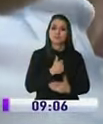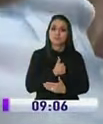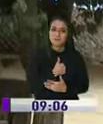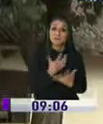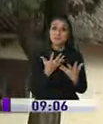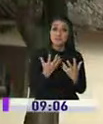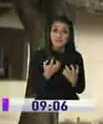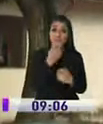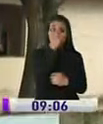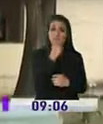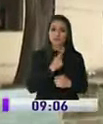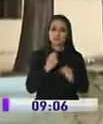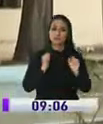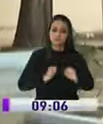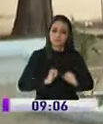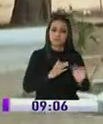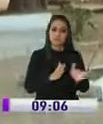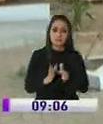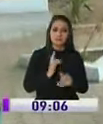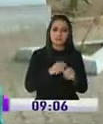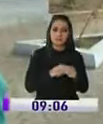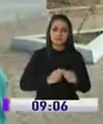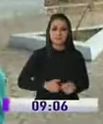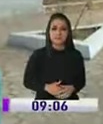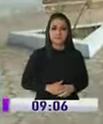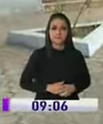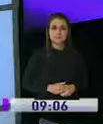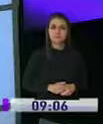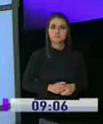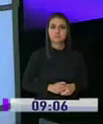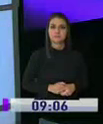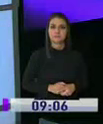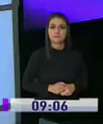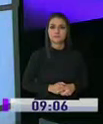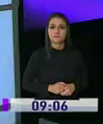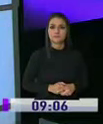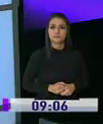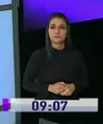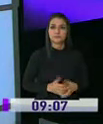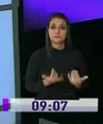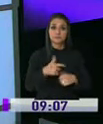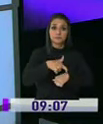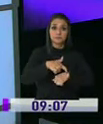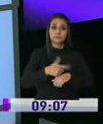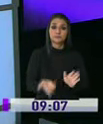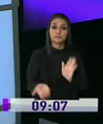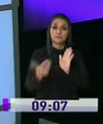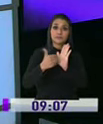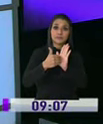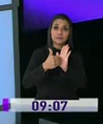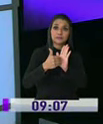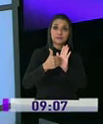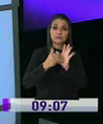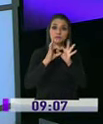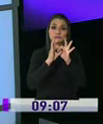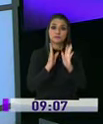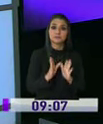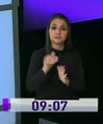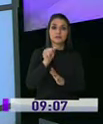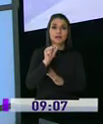voluntad. En Quito informó Andrea Valareso. Y a esta hora nuevamente nos enlazamos con Andrea